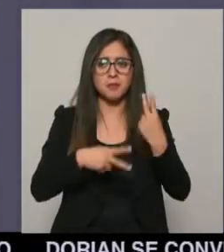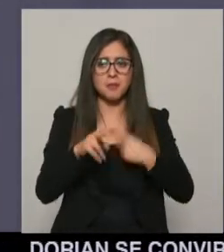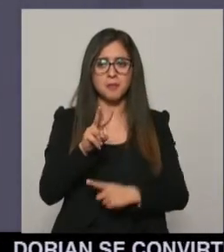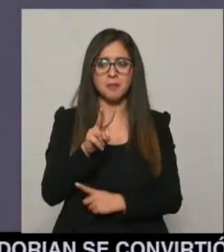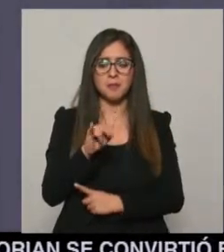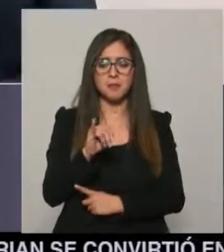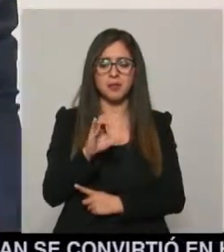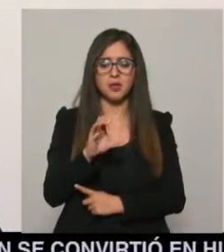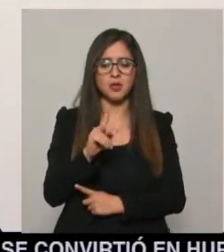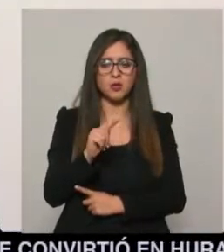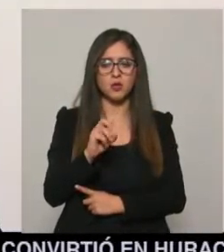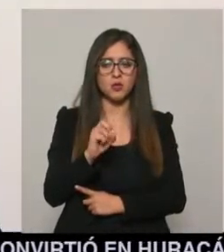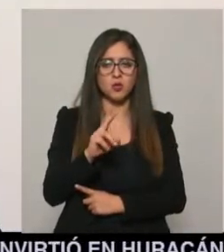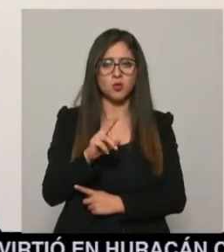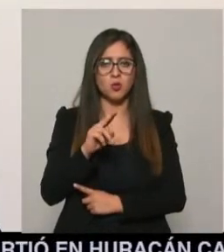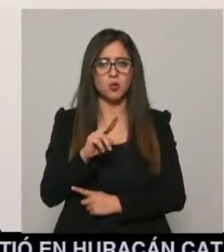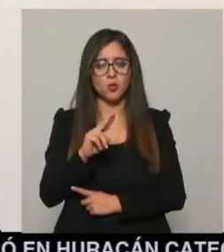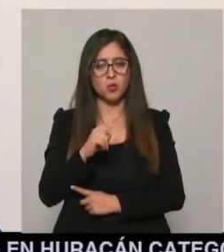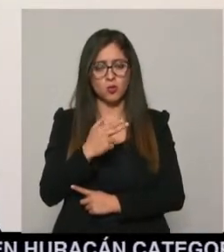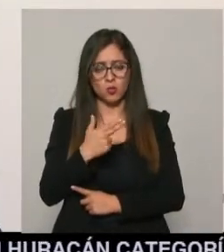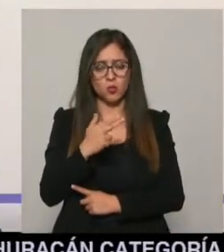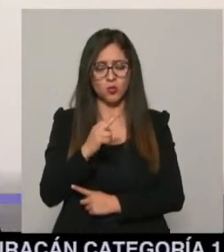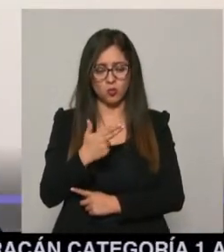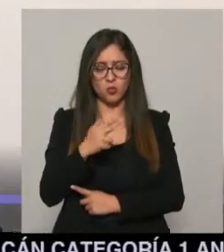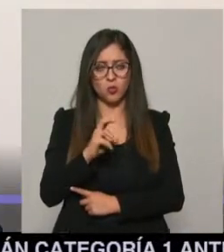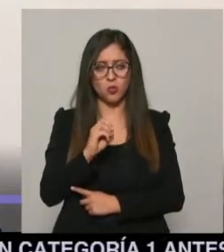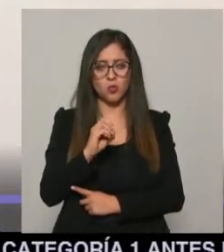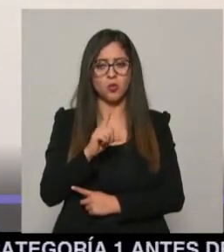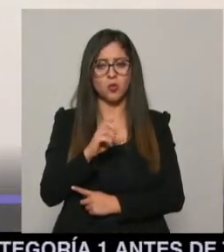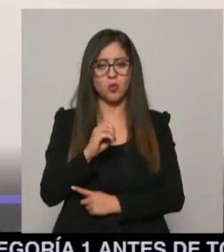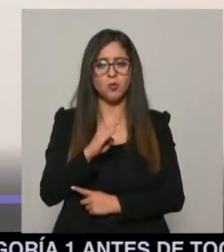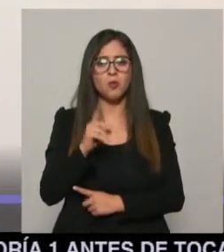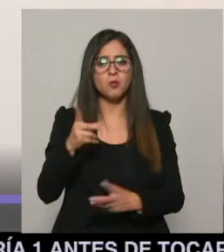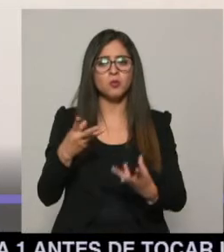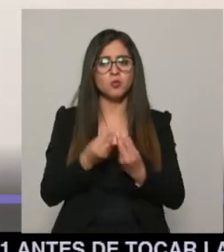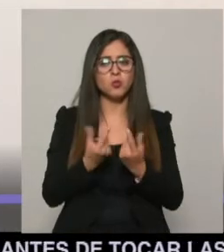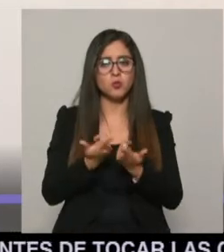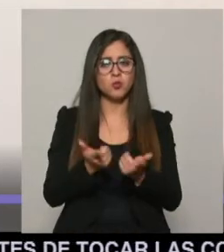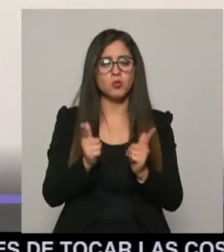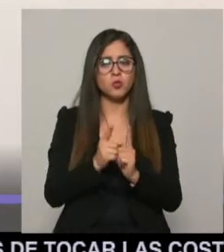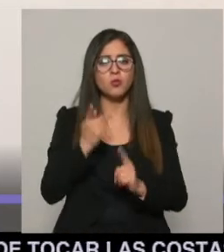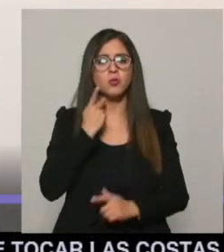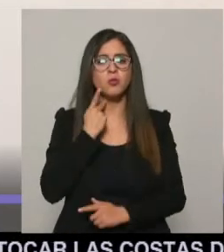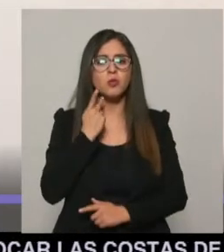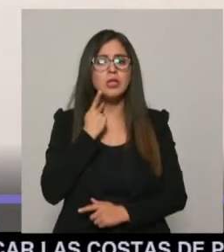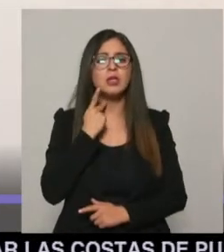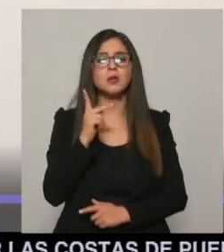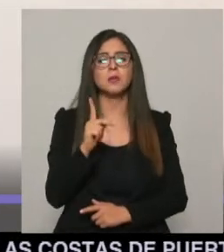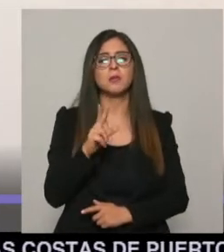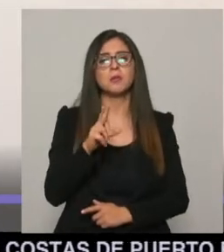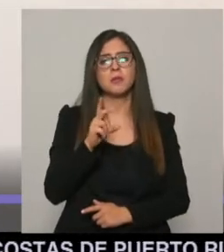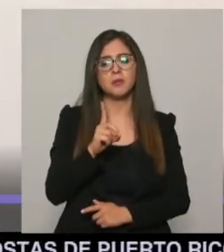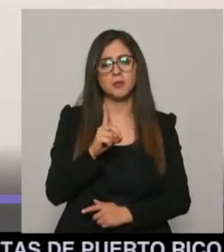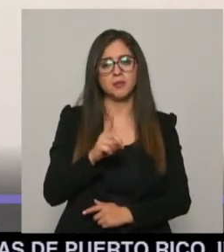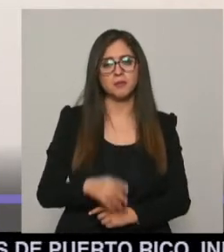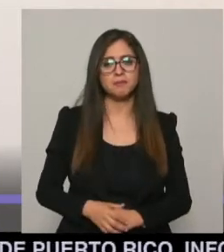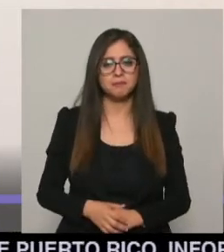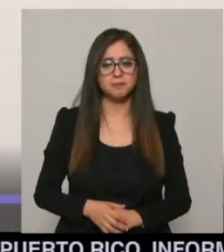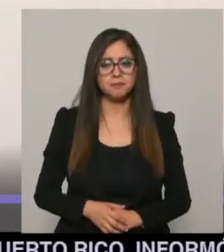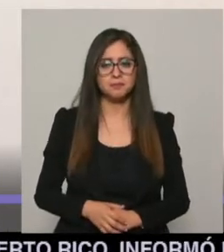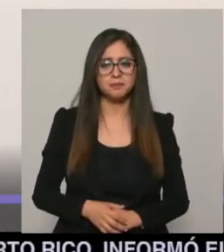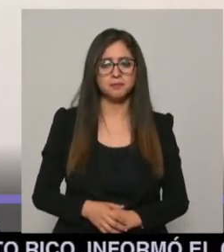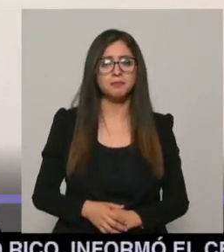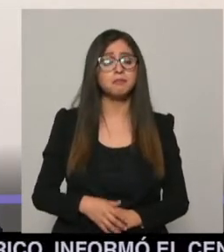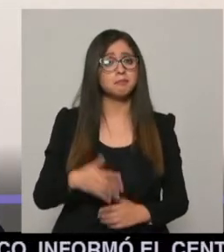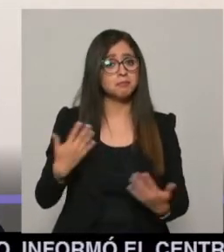Lobo, diputado del Partido de la Revolución Democrática. Bienvenido. Muy buenos días, Mariana. Un gusto saludarte y gracias por la invitación. Saludos a los compañeros ¿Cuáles son diputados.